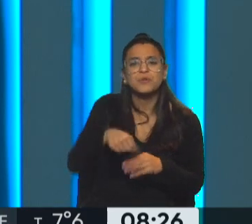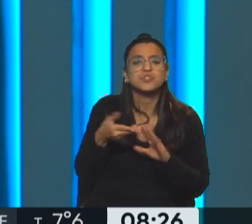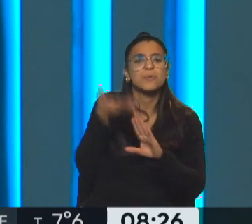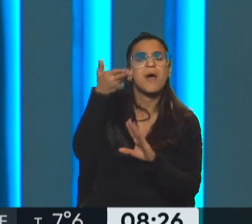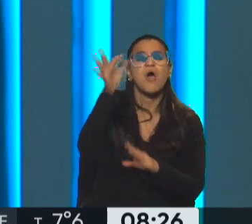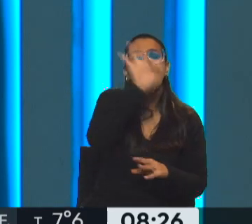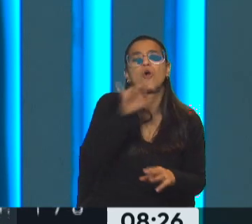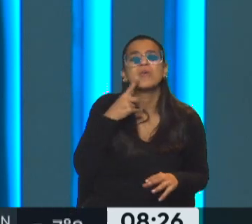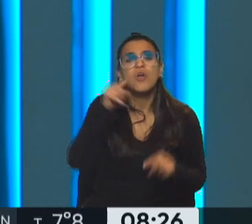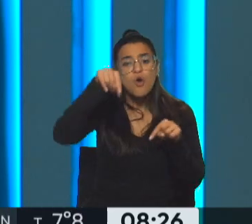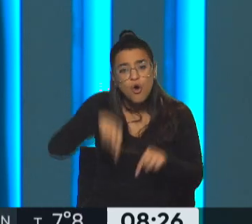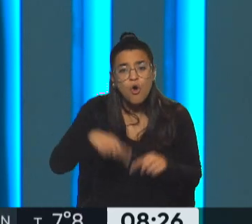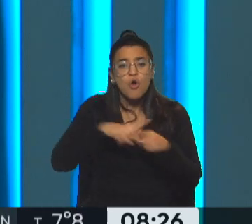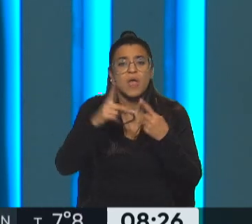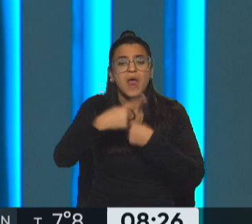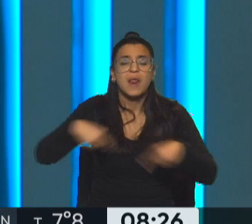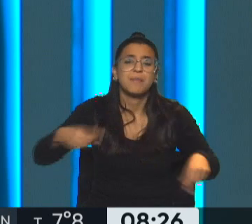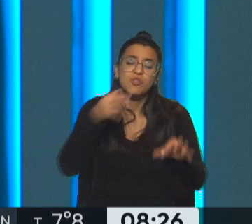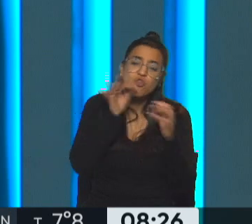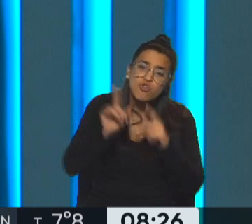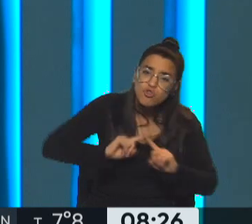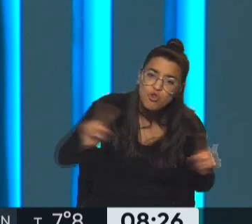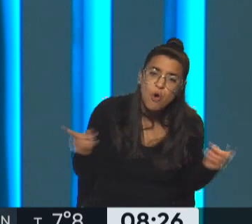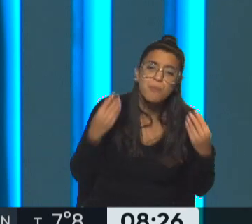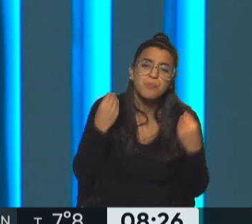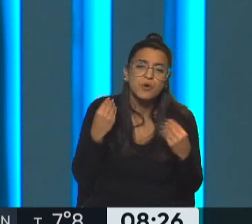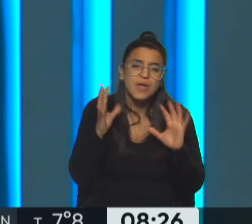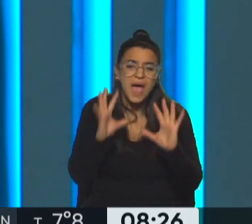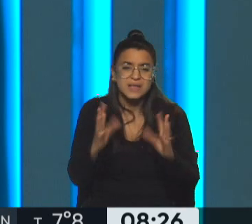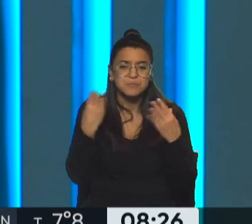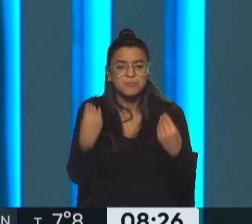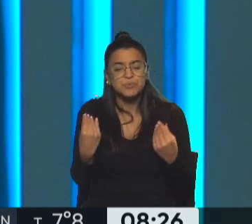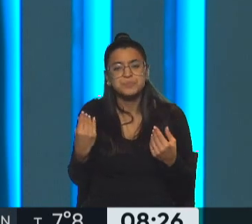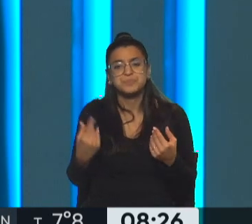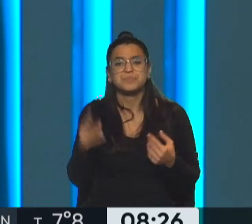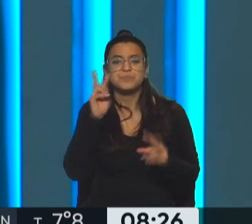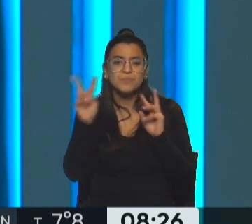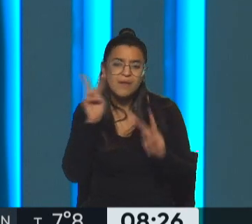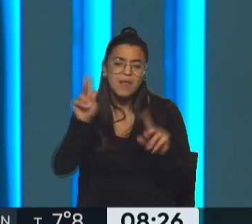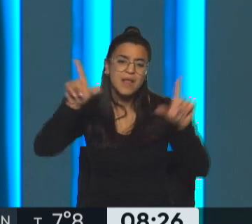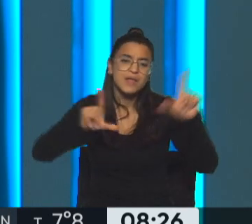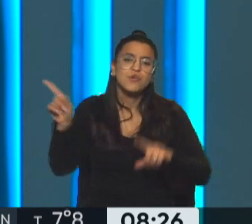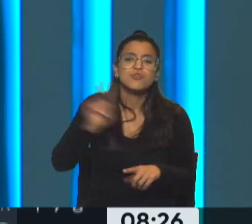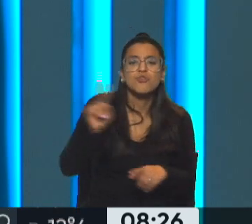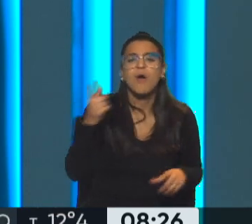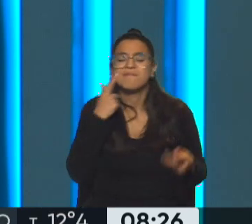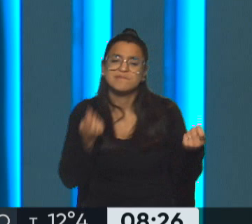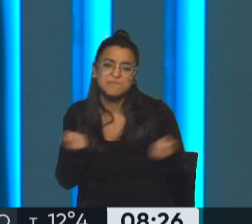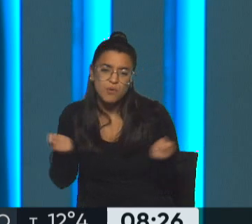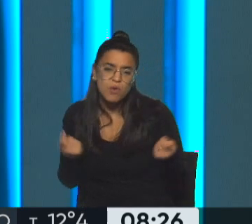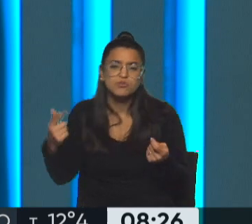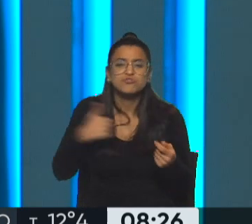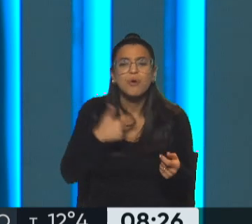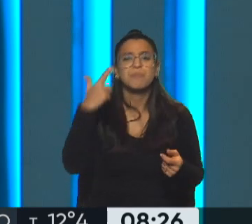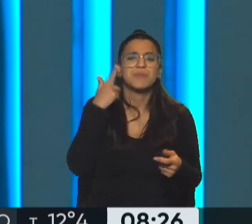más, o te dicen, hoy herramientas no se venden. Digo, ¿por qué pasa esto? Porque también uno escucha en la tele, no, los especuladores, y me imagino